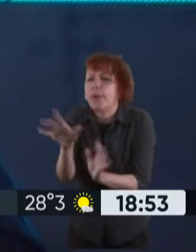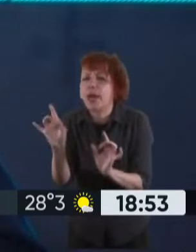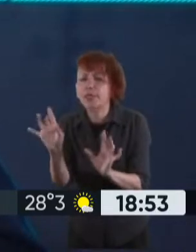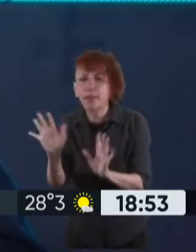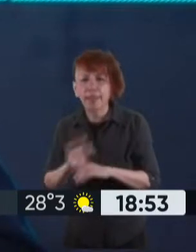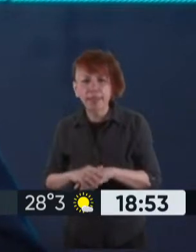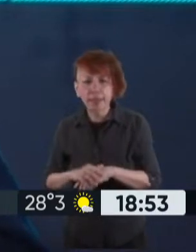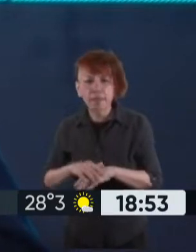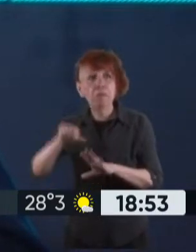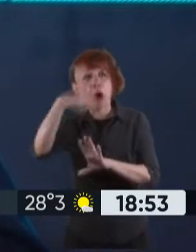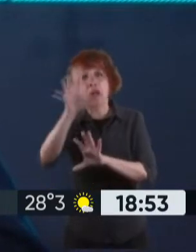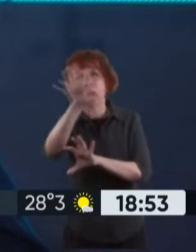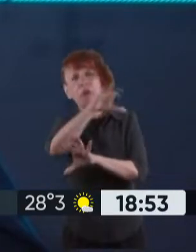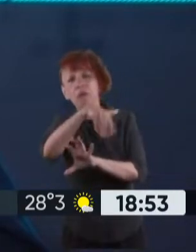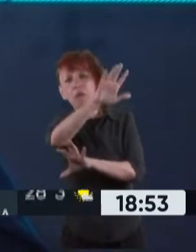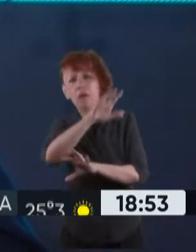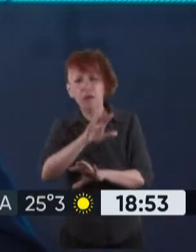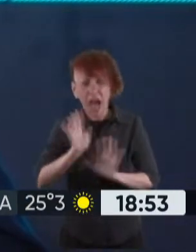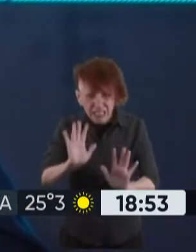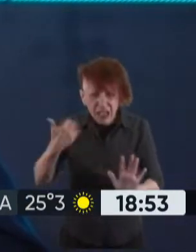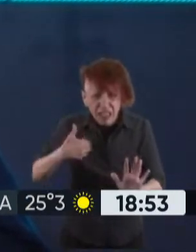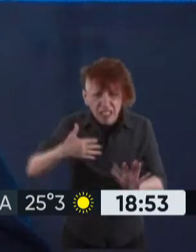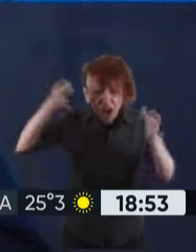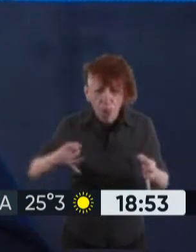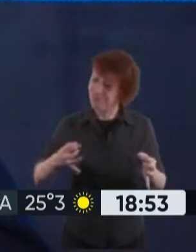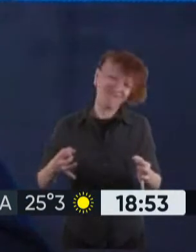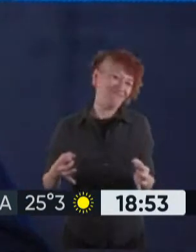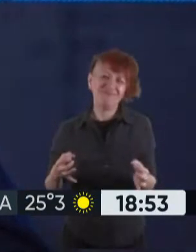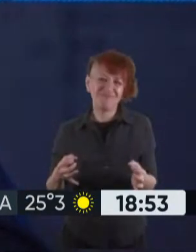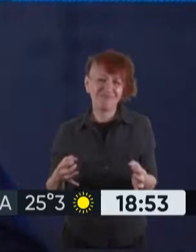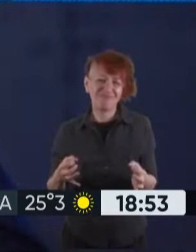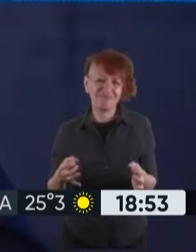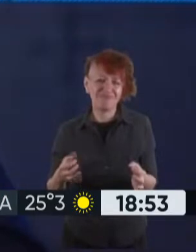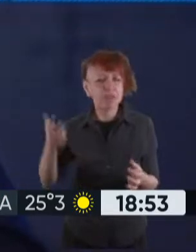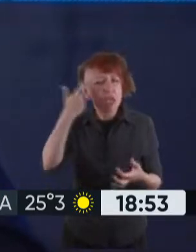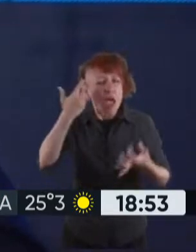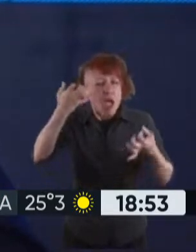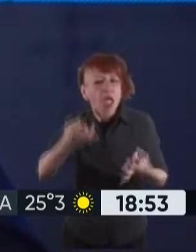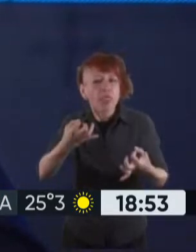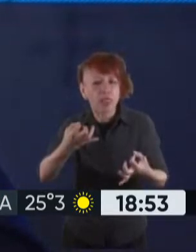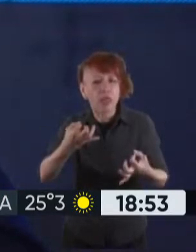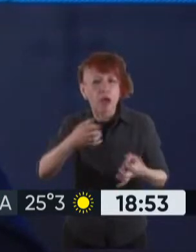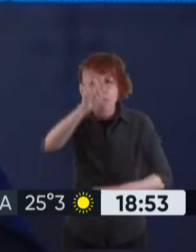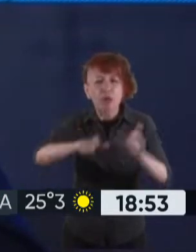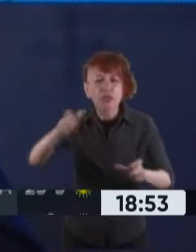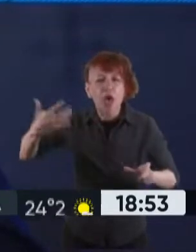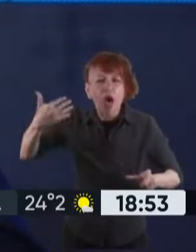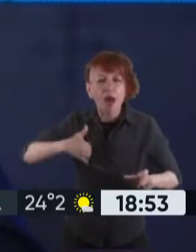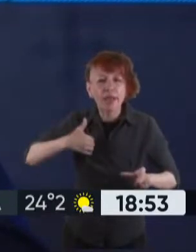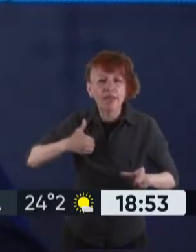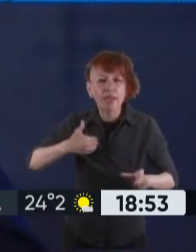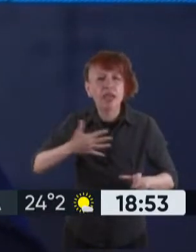sur. Esa es una Argentina muy injusta y que éticamente ningún argentino puede sentirse